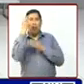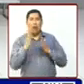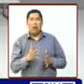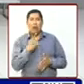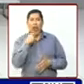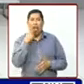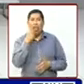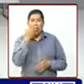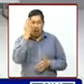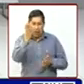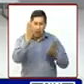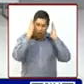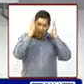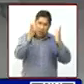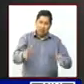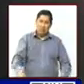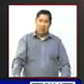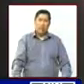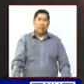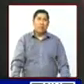esta noticia? Escuche.